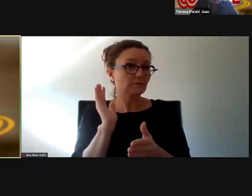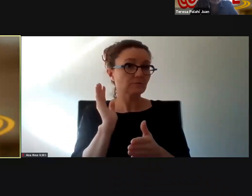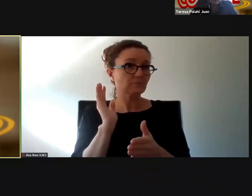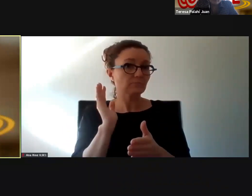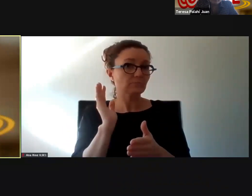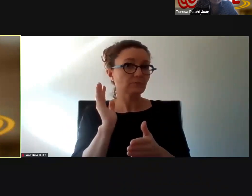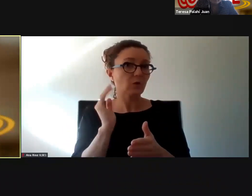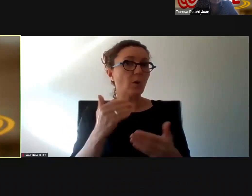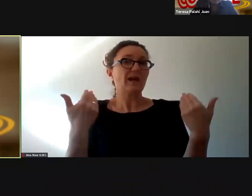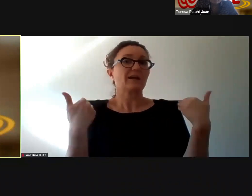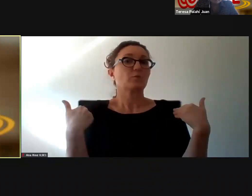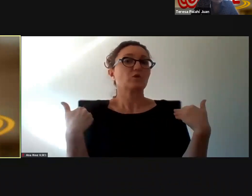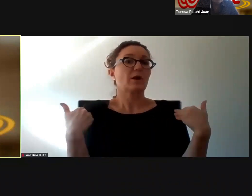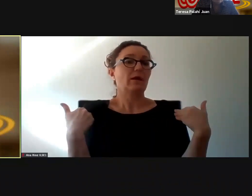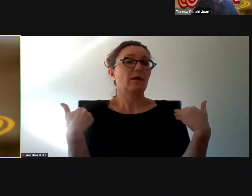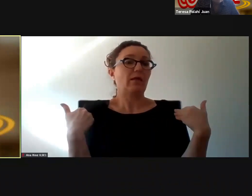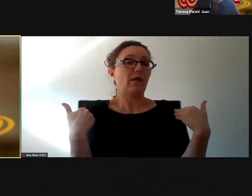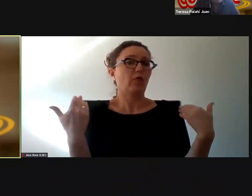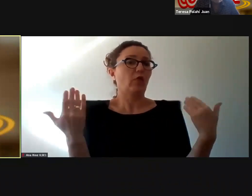responsabilidad.